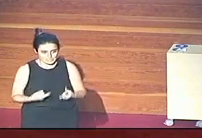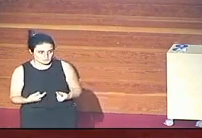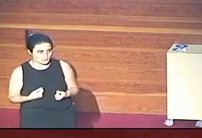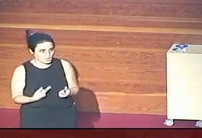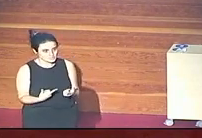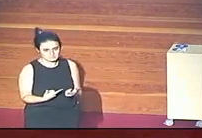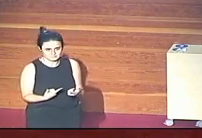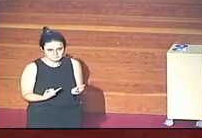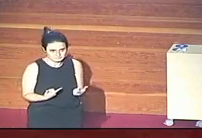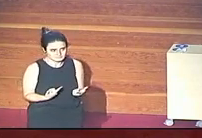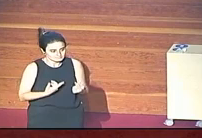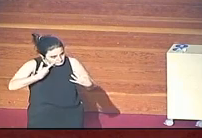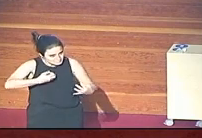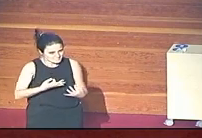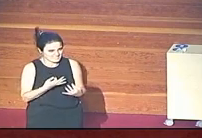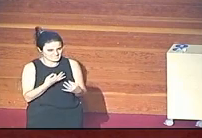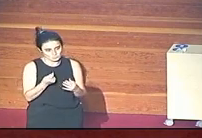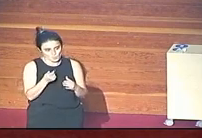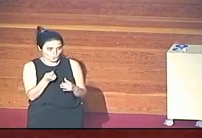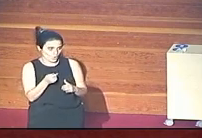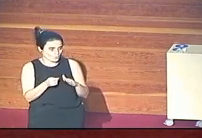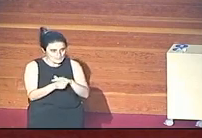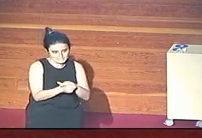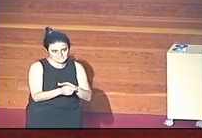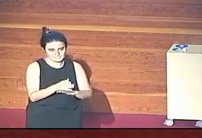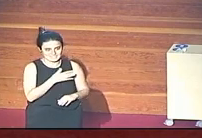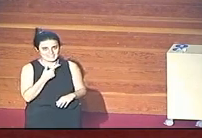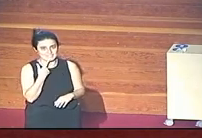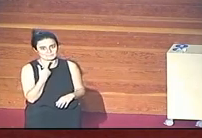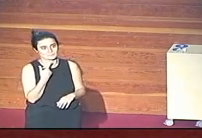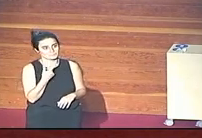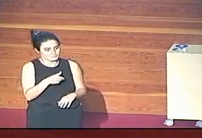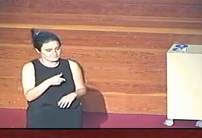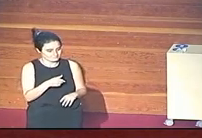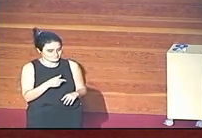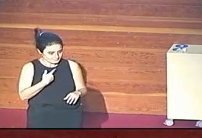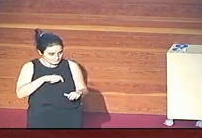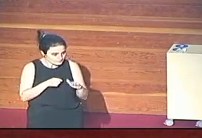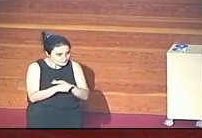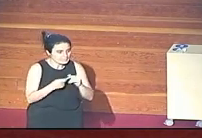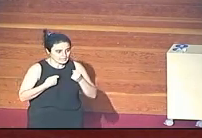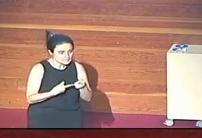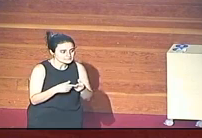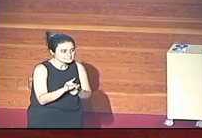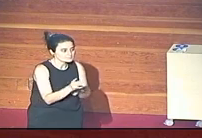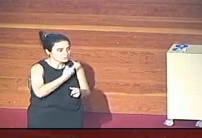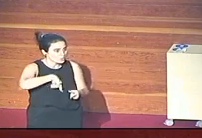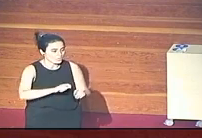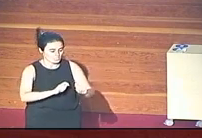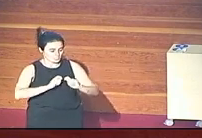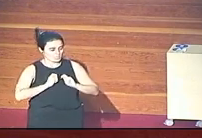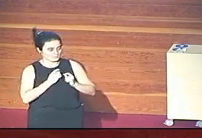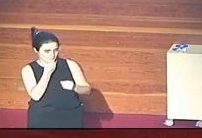como eso no veámoslo como una inversión veamos como que eso nos da más bienestar más salud mental más